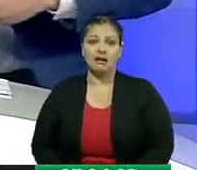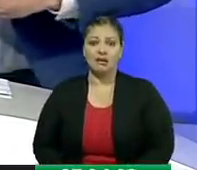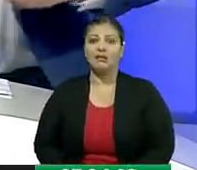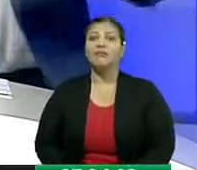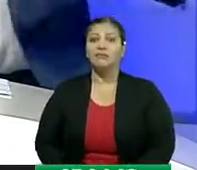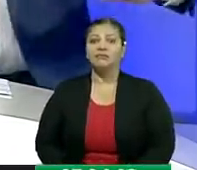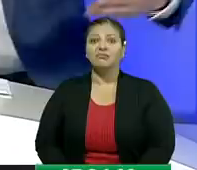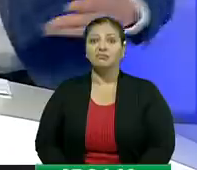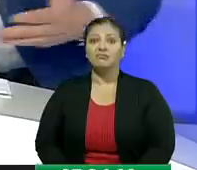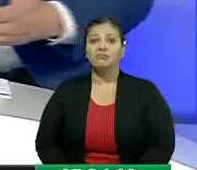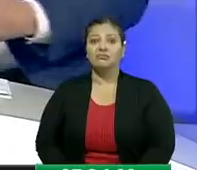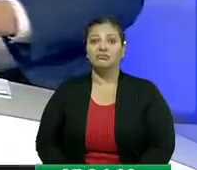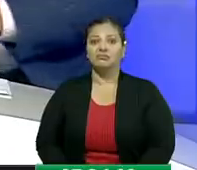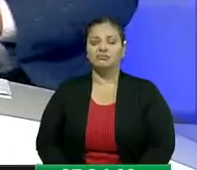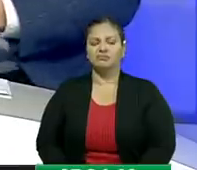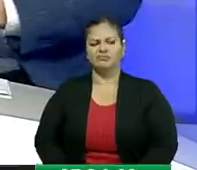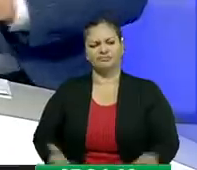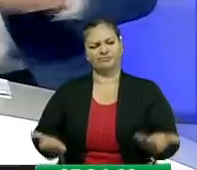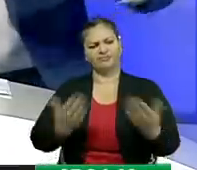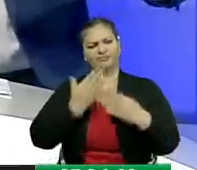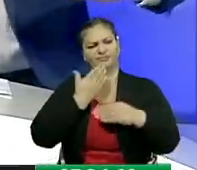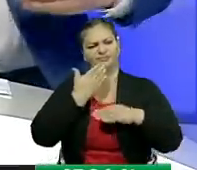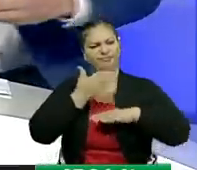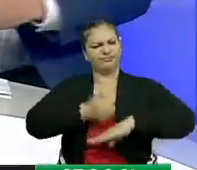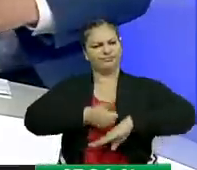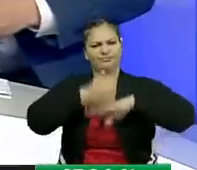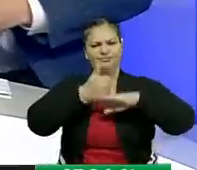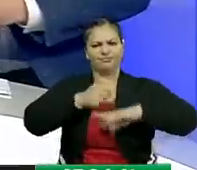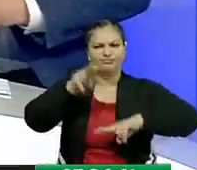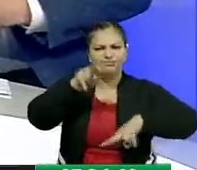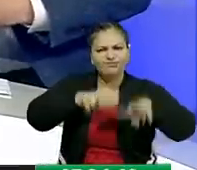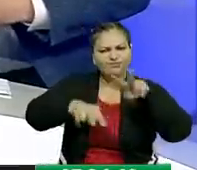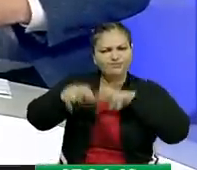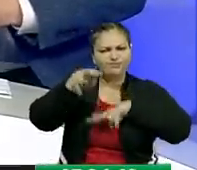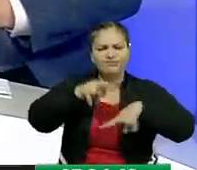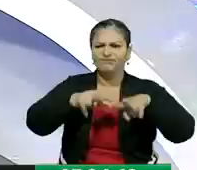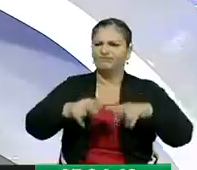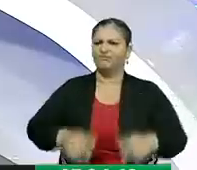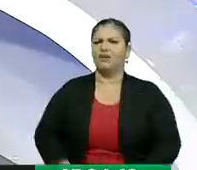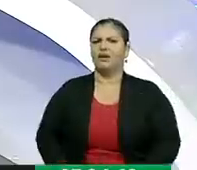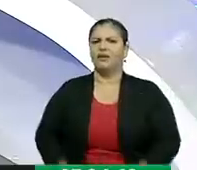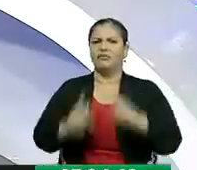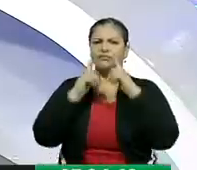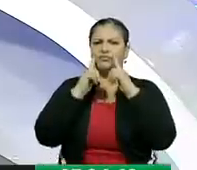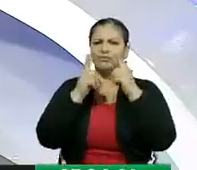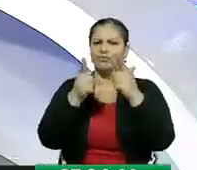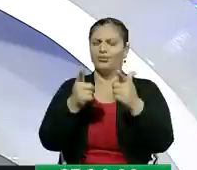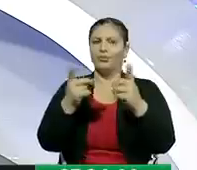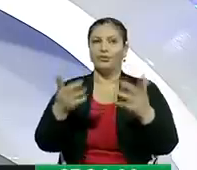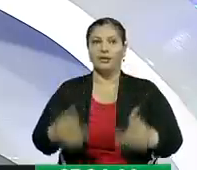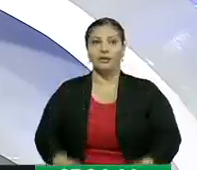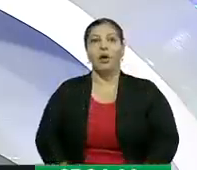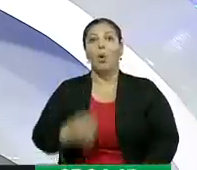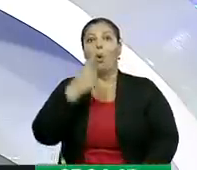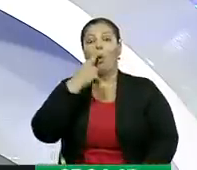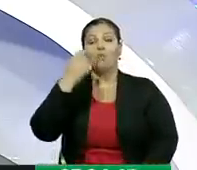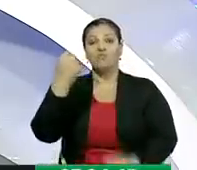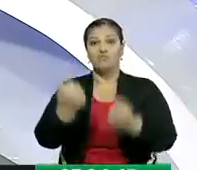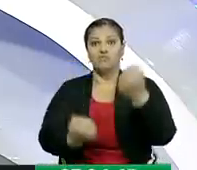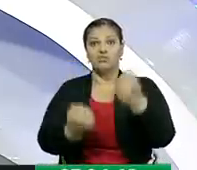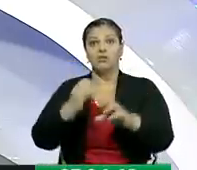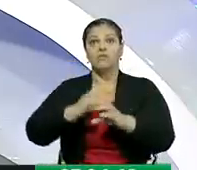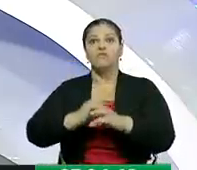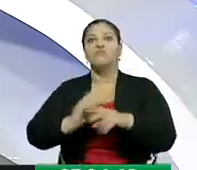acá, libremente pueden transitar sin ningún permiso con no tenía el salvoconducto, el conductor que está prófugo en este